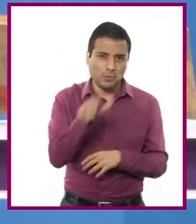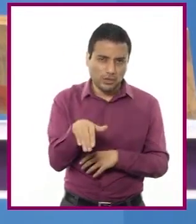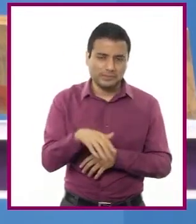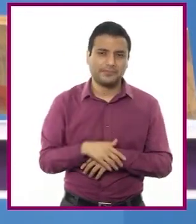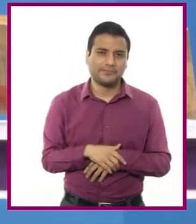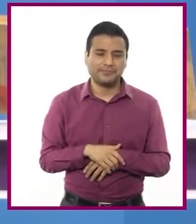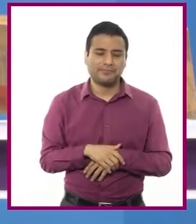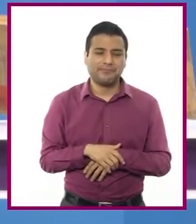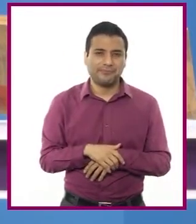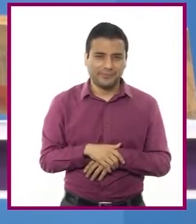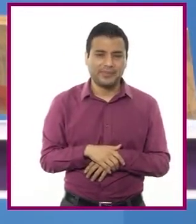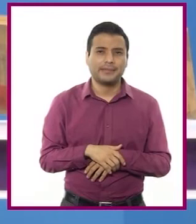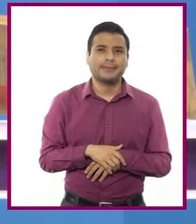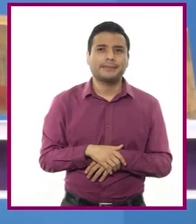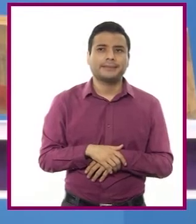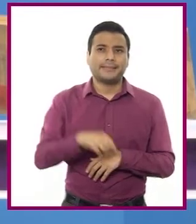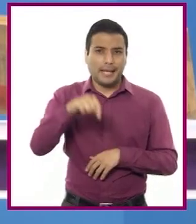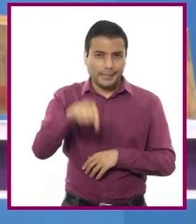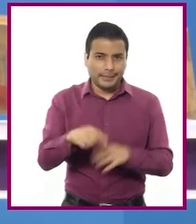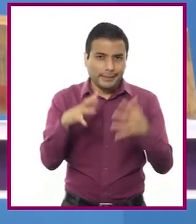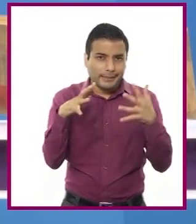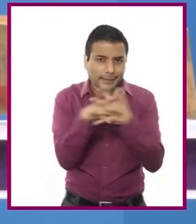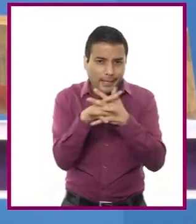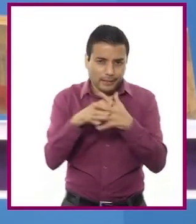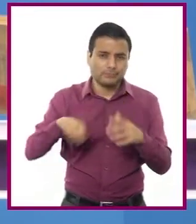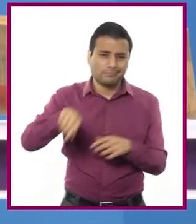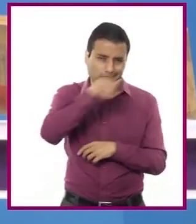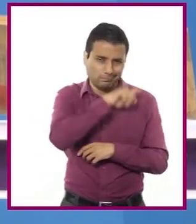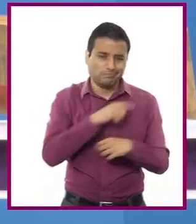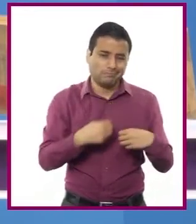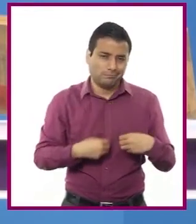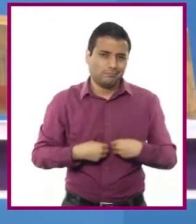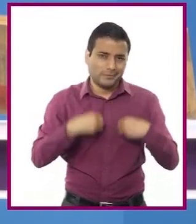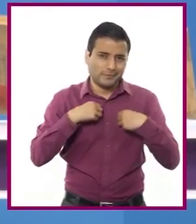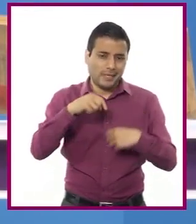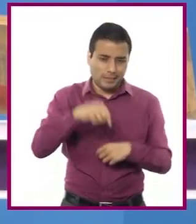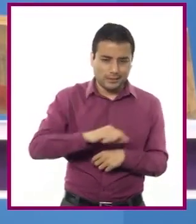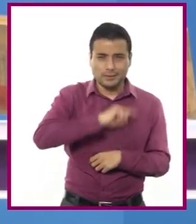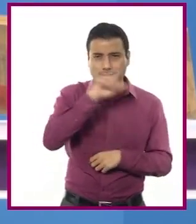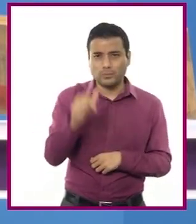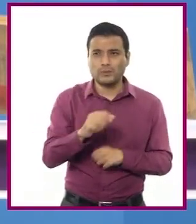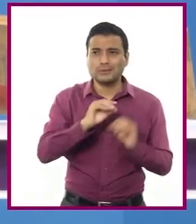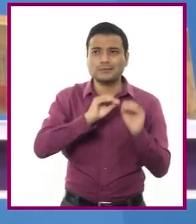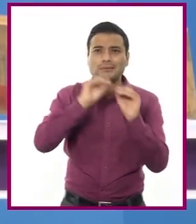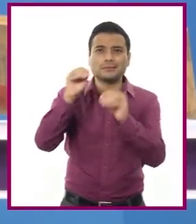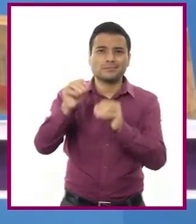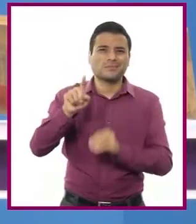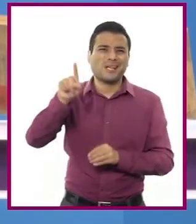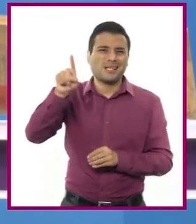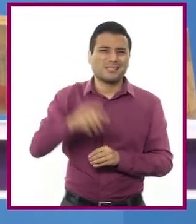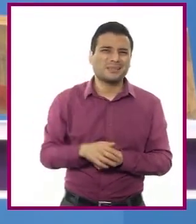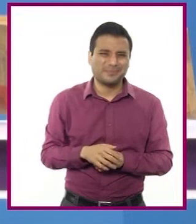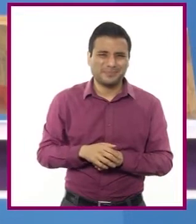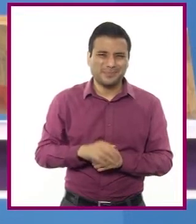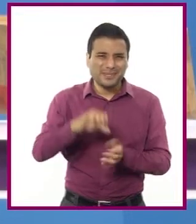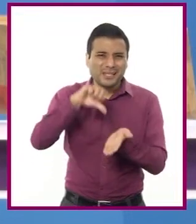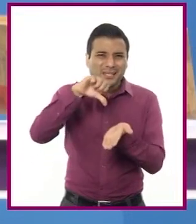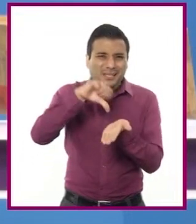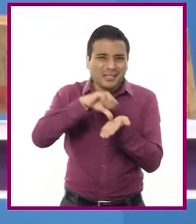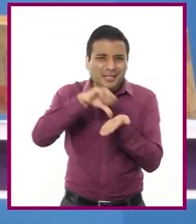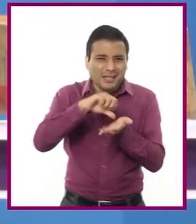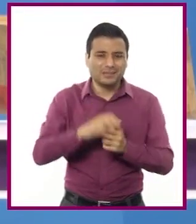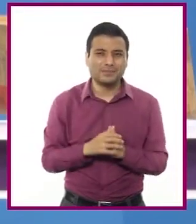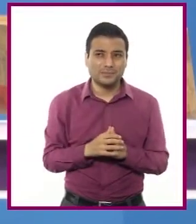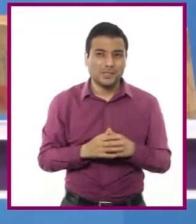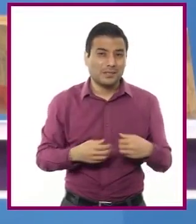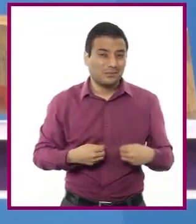las hostilidades vivíamos aquí, en Kabul. Después emigramos a Irán. Allá, nuestras condiciones de vida